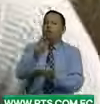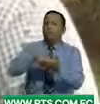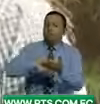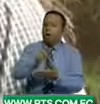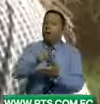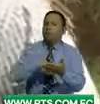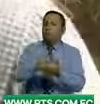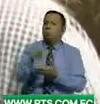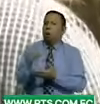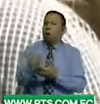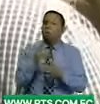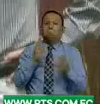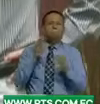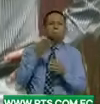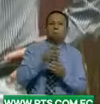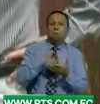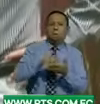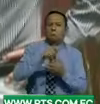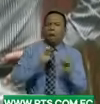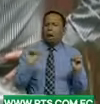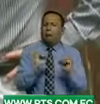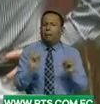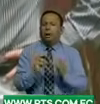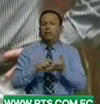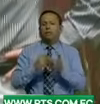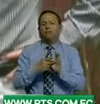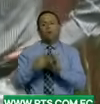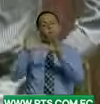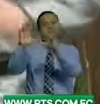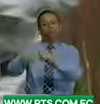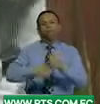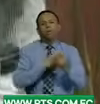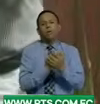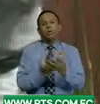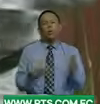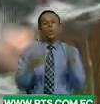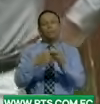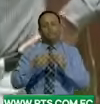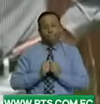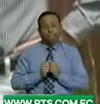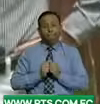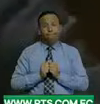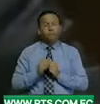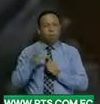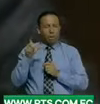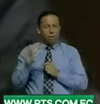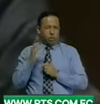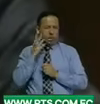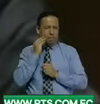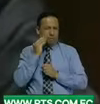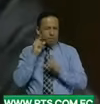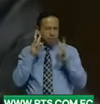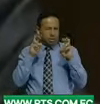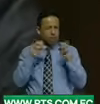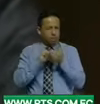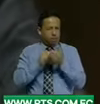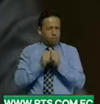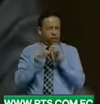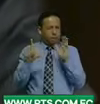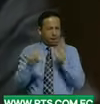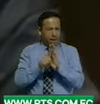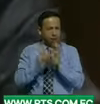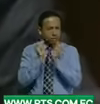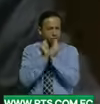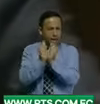tanto debería regresar a prisión. Esteban Santos, jurista experto en geopolítica, ve la necesidad de recordar la situación legal de